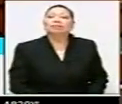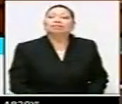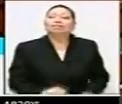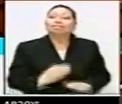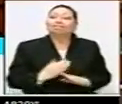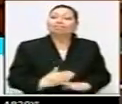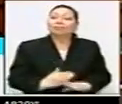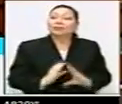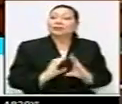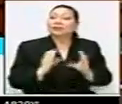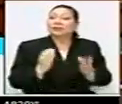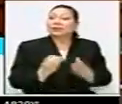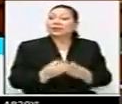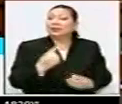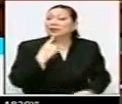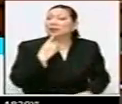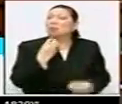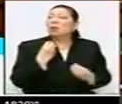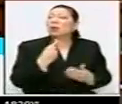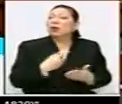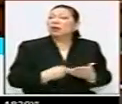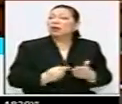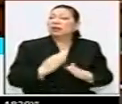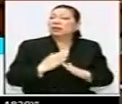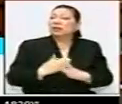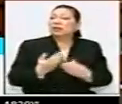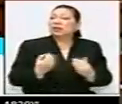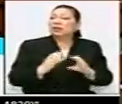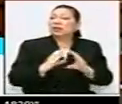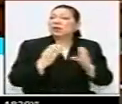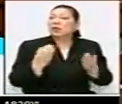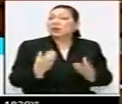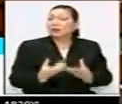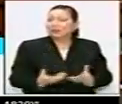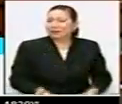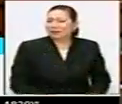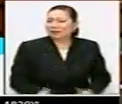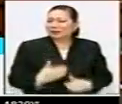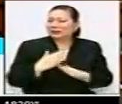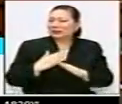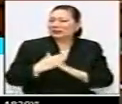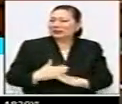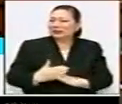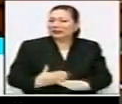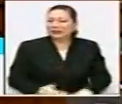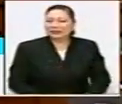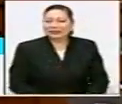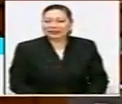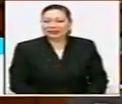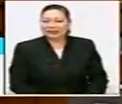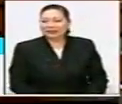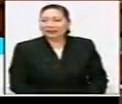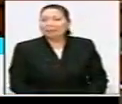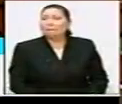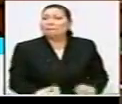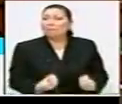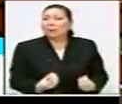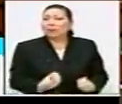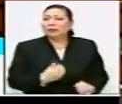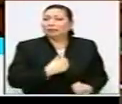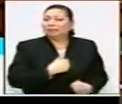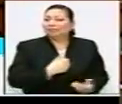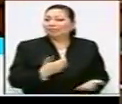desprestigio del Congreso, dice, ¿por qué se da el desprestigio en el Congreso? Somos desprestigiados. Porque hay una